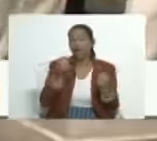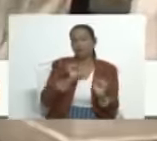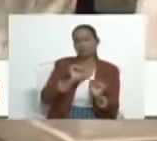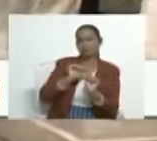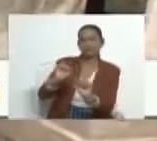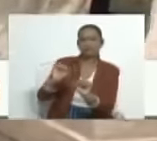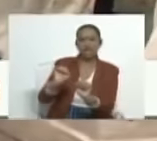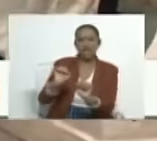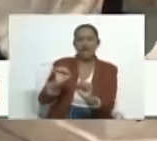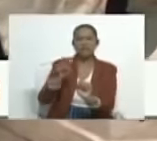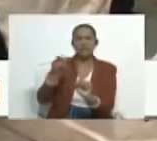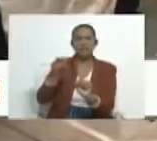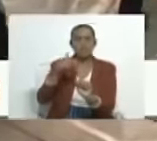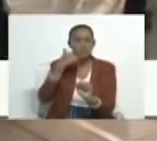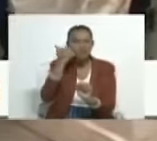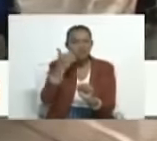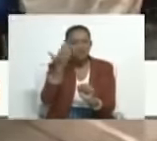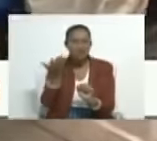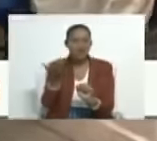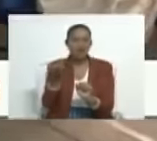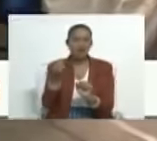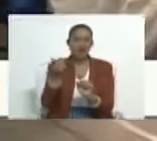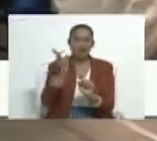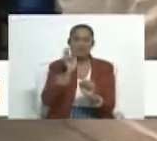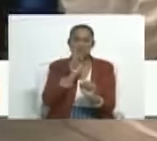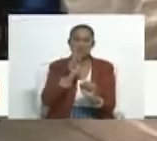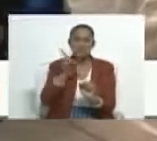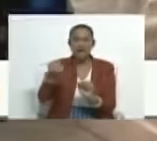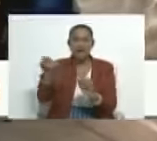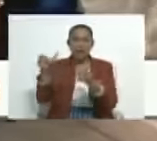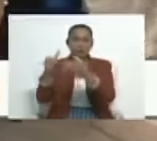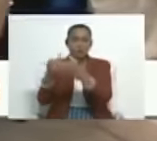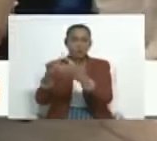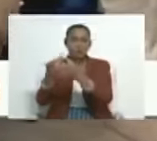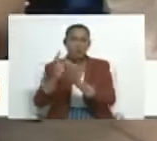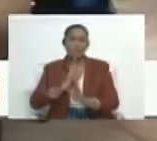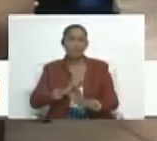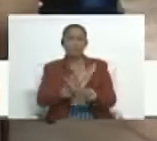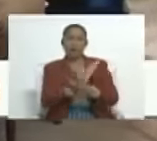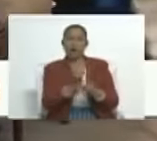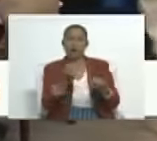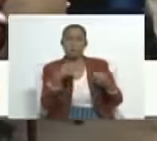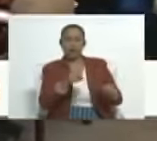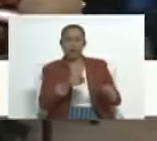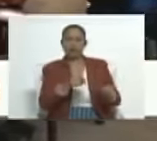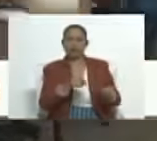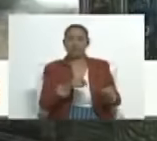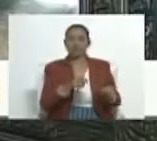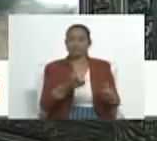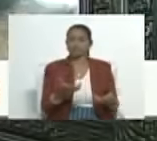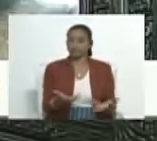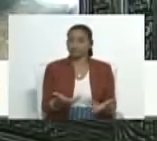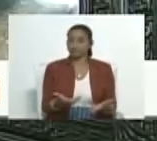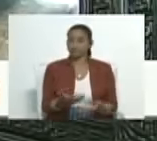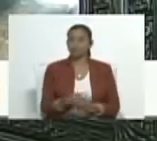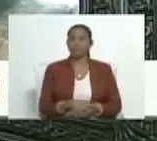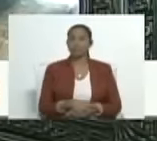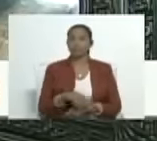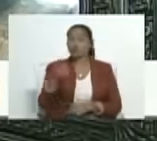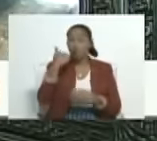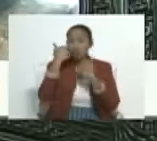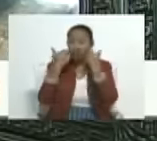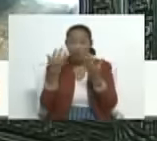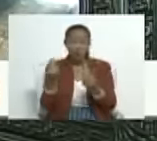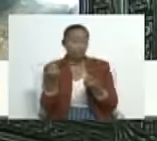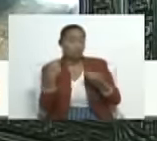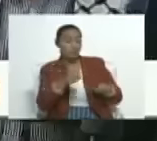groseras, salvajes medidas coercitivas unilaterales, a los bloqueos ilegítimos, embajador Sergey, groseros.